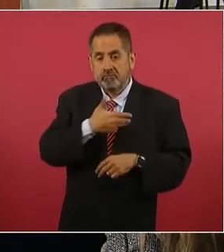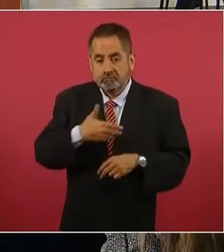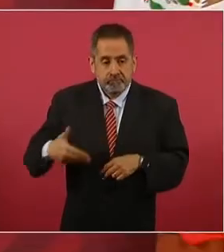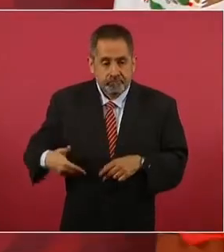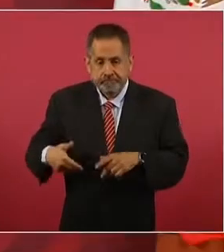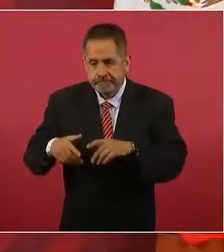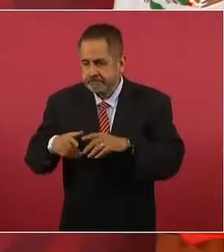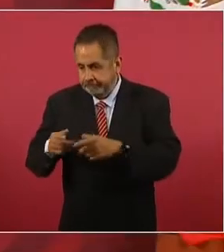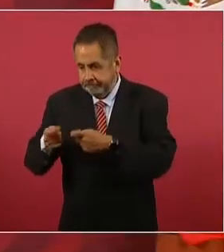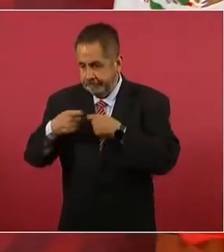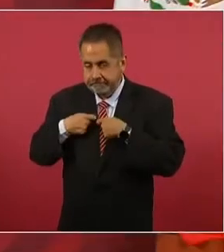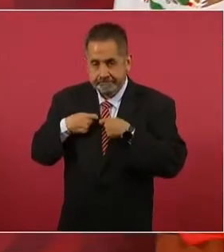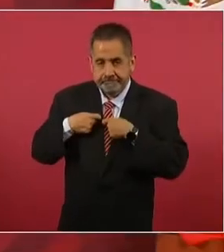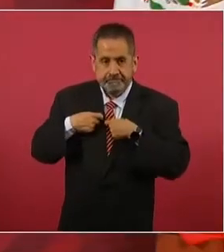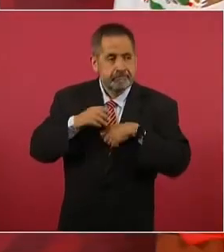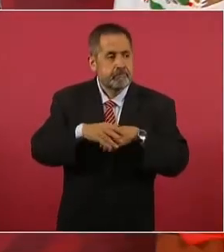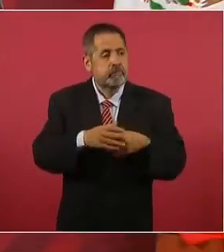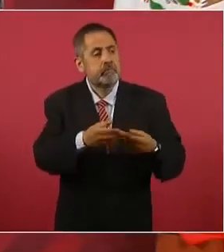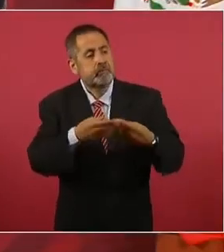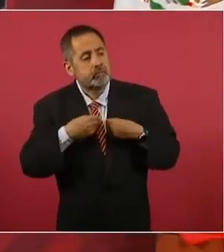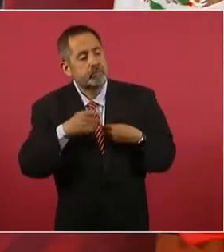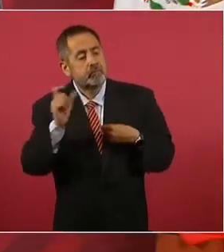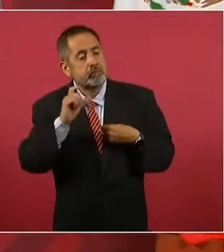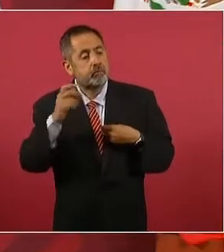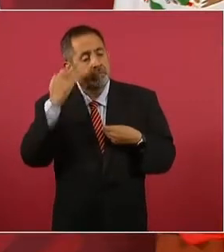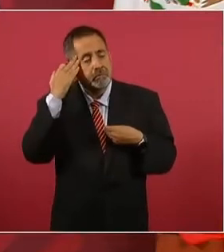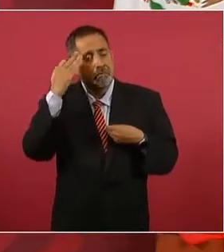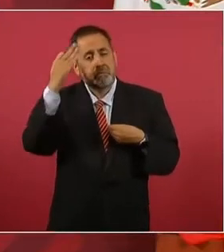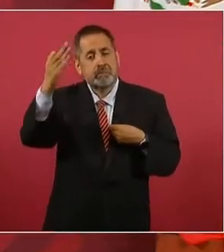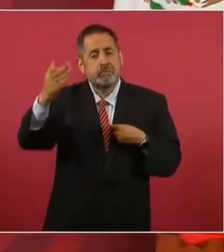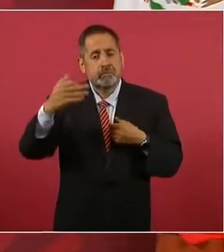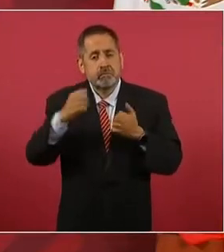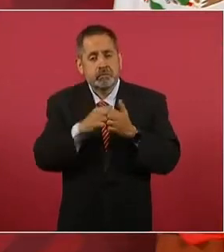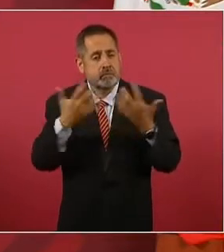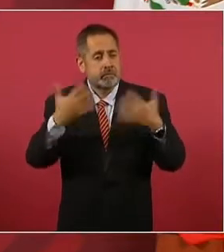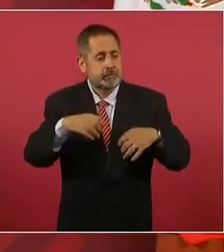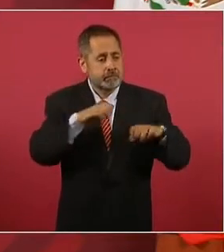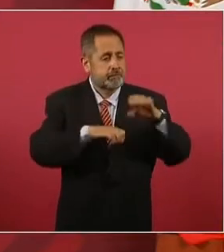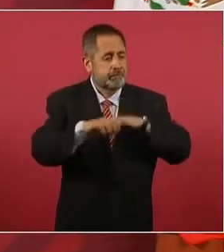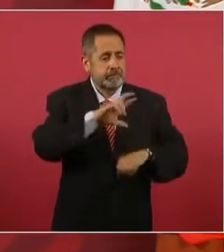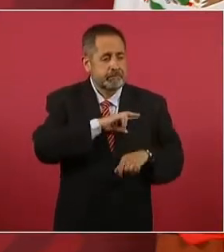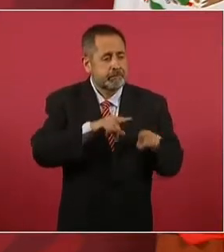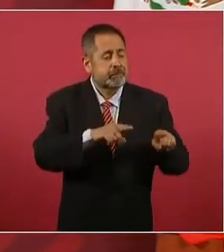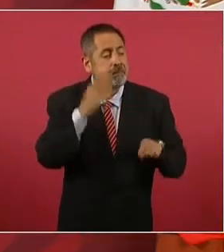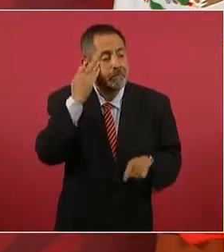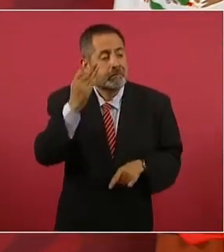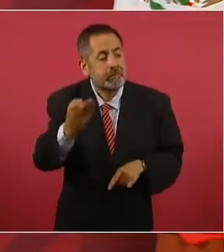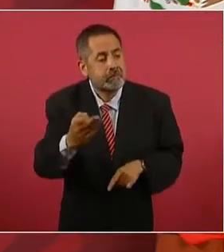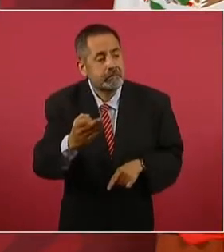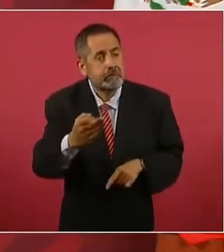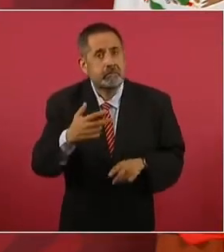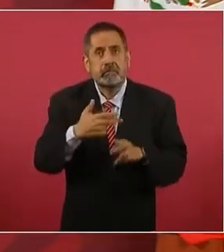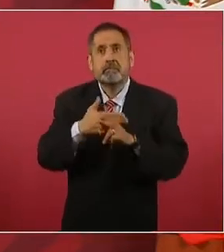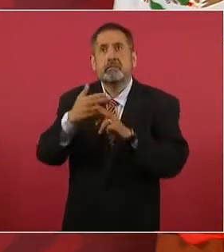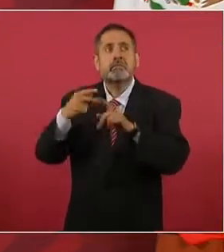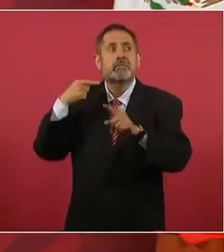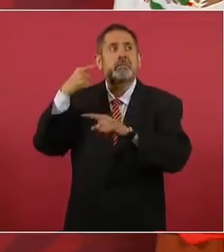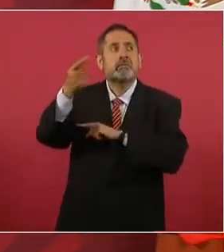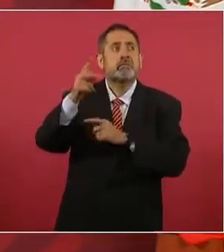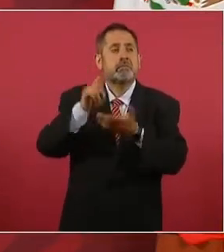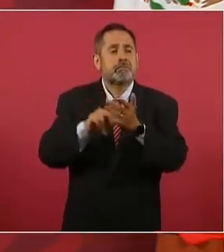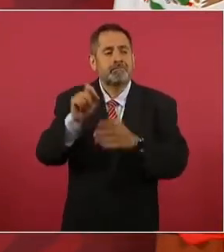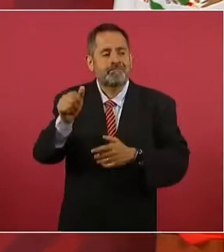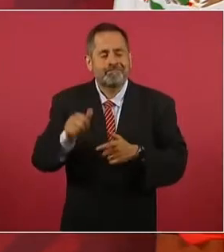nos las entregaban si la hacíamos con una empresa particular, creo que hasta el 26,